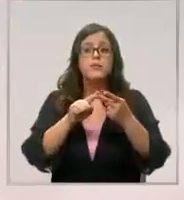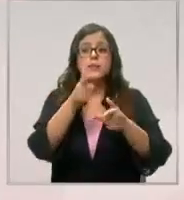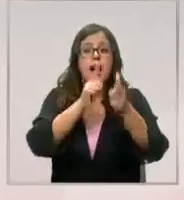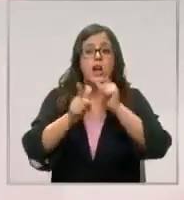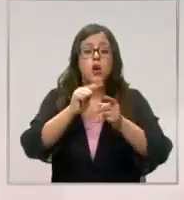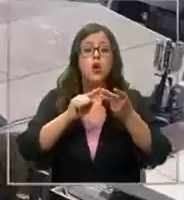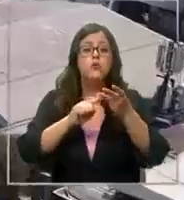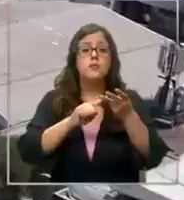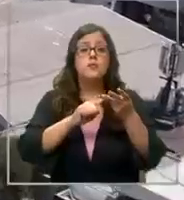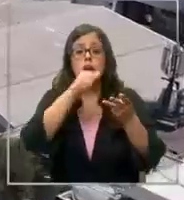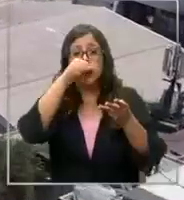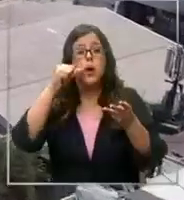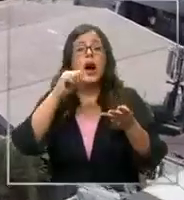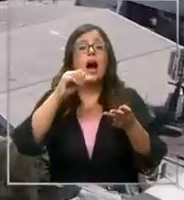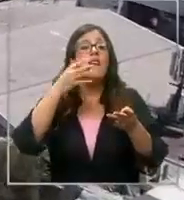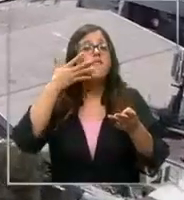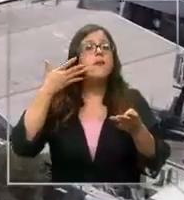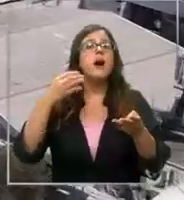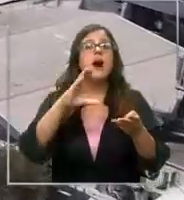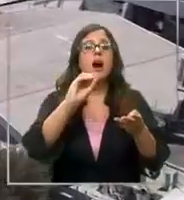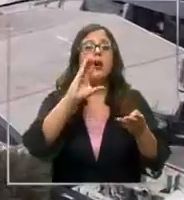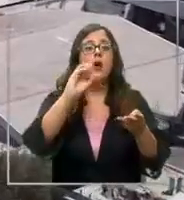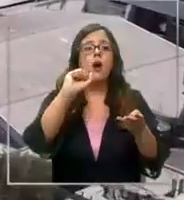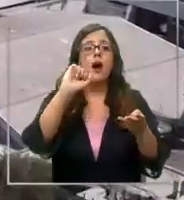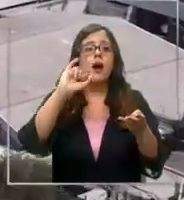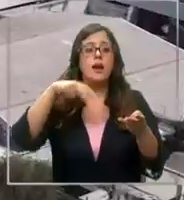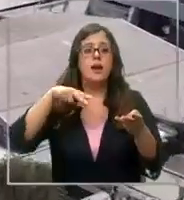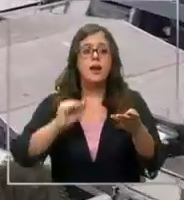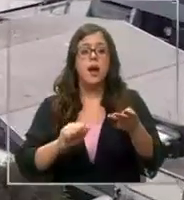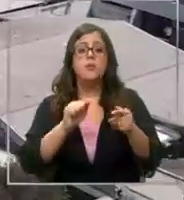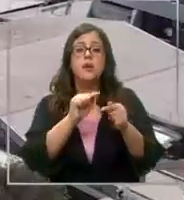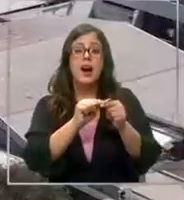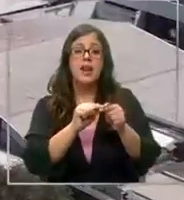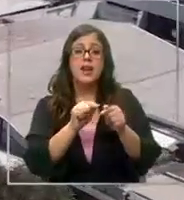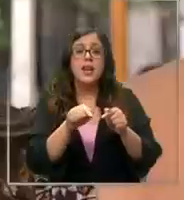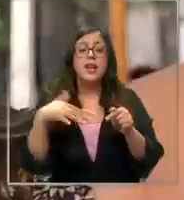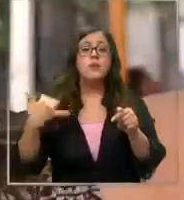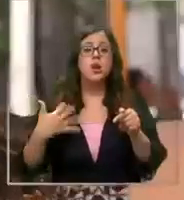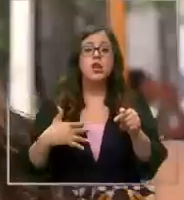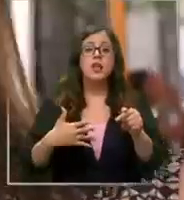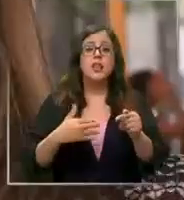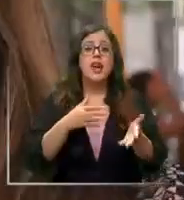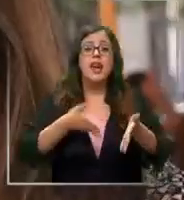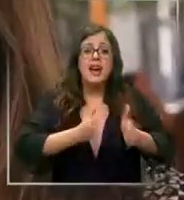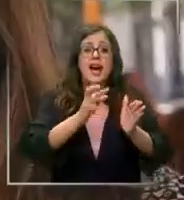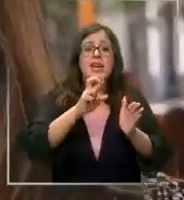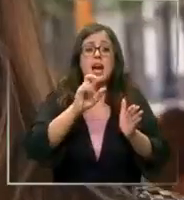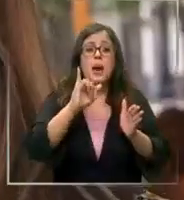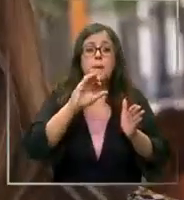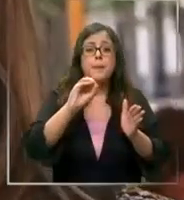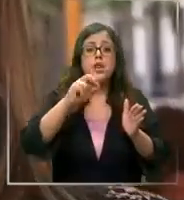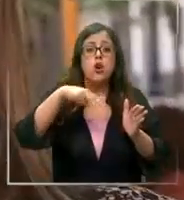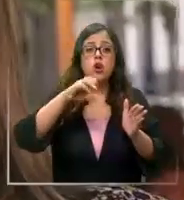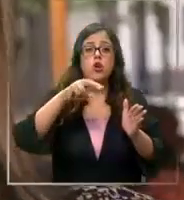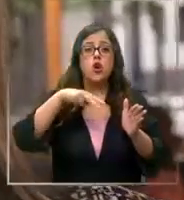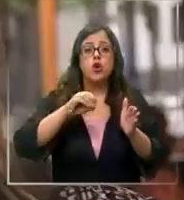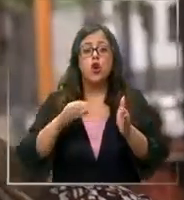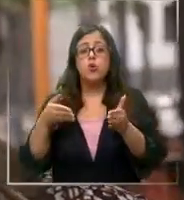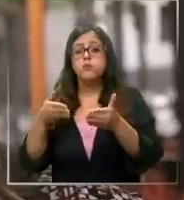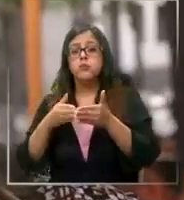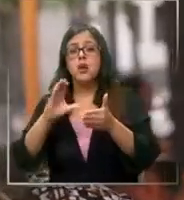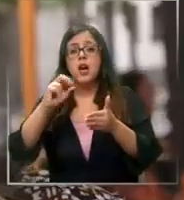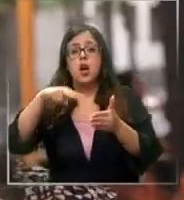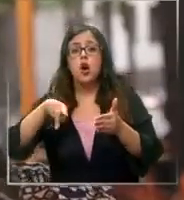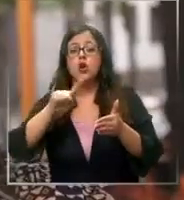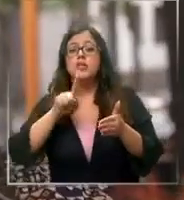y cocaína. Tenemos un limítrofe importante entre la calle Pío Nono y nosotros, que somos Constitución. Es como que se nota